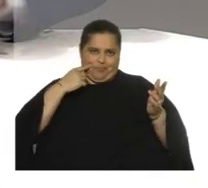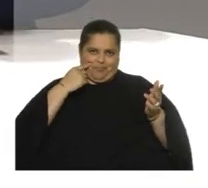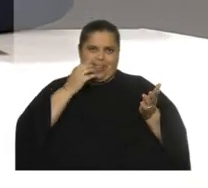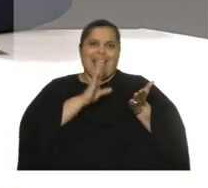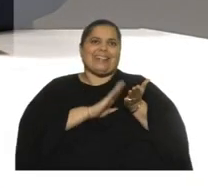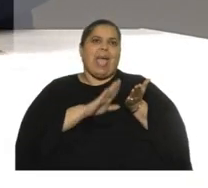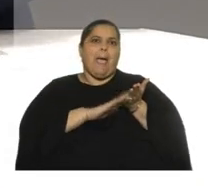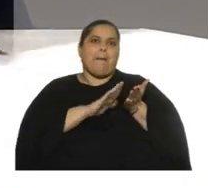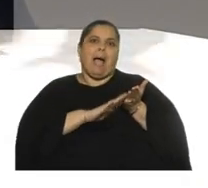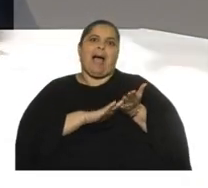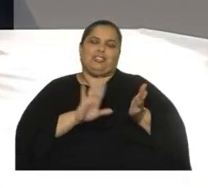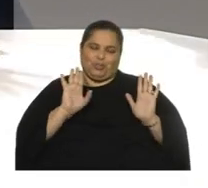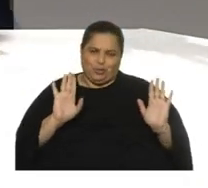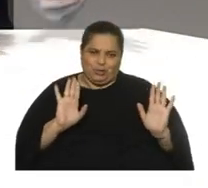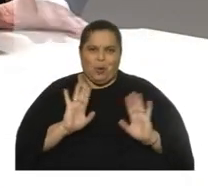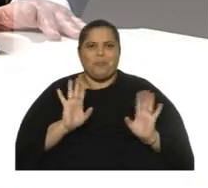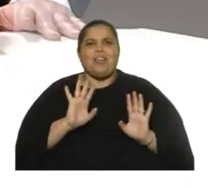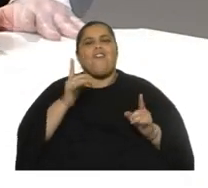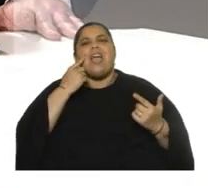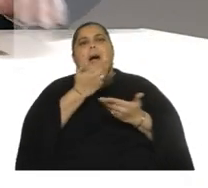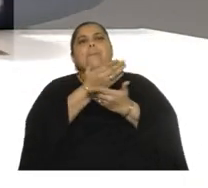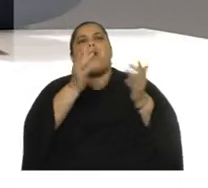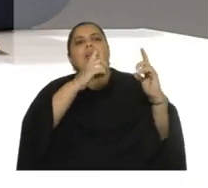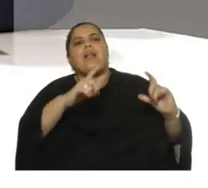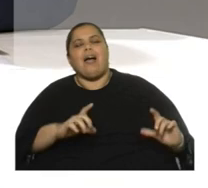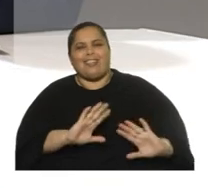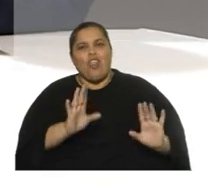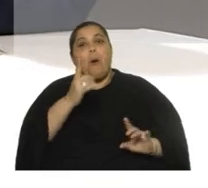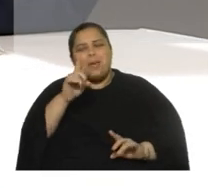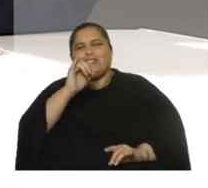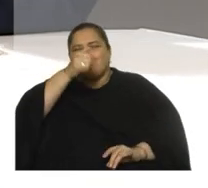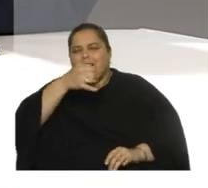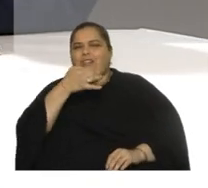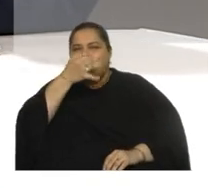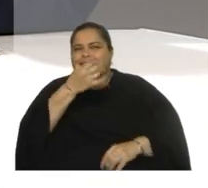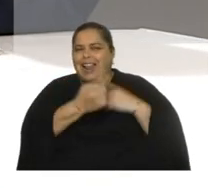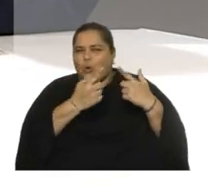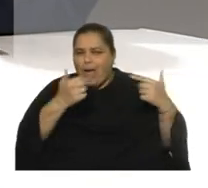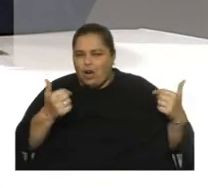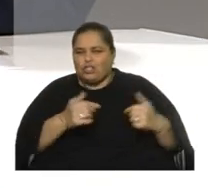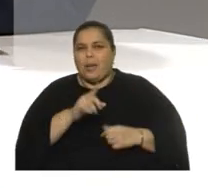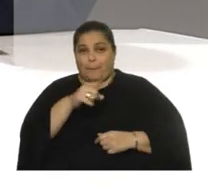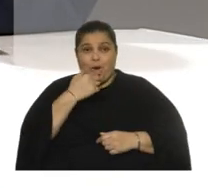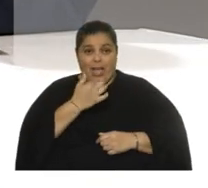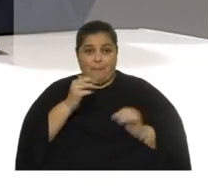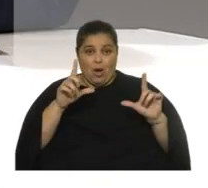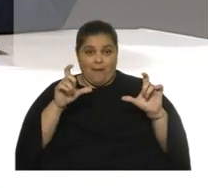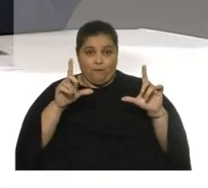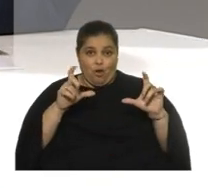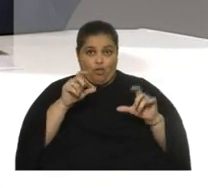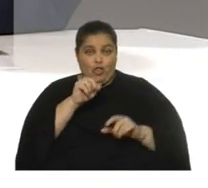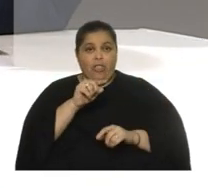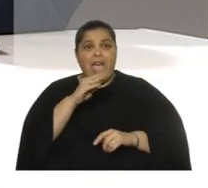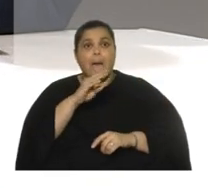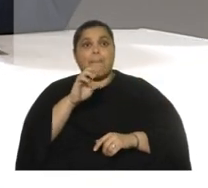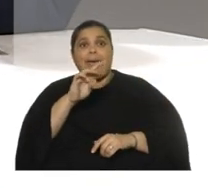ay, no me van a jorobar con eso una vez. Voy en placa las noticias falsas. Voy a explicar otra vez. Pero sí lo voy a recordar a algunos, ¿no? A ver, qué cine. La foto que puso de Petro con